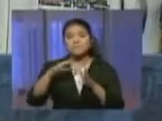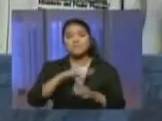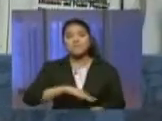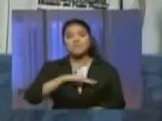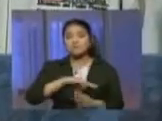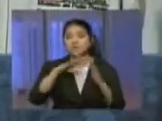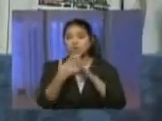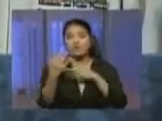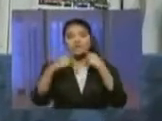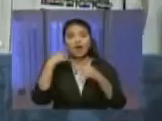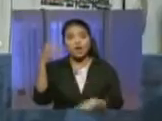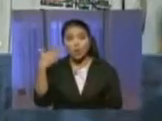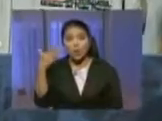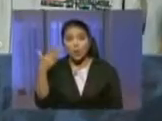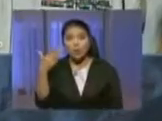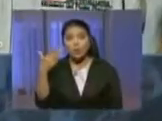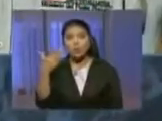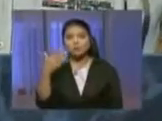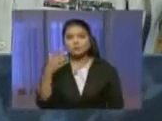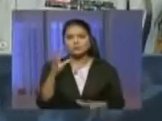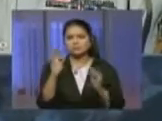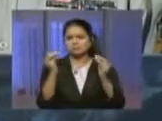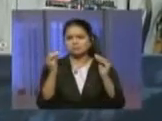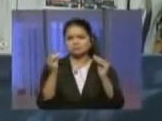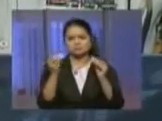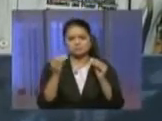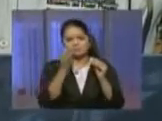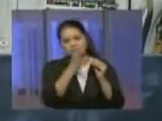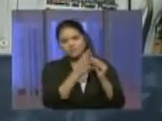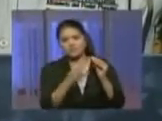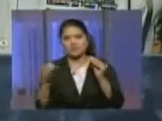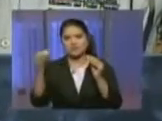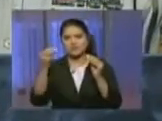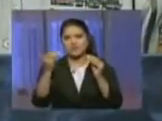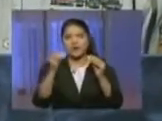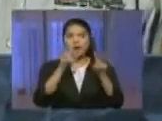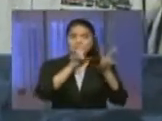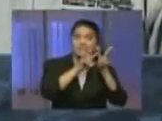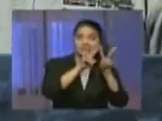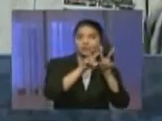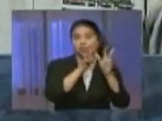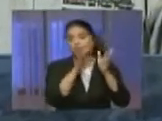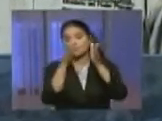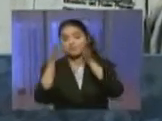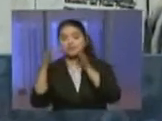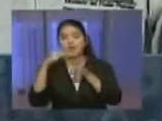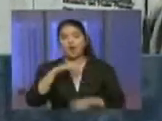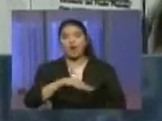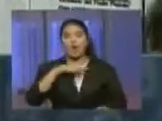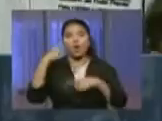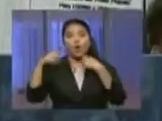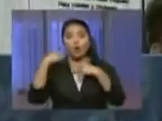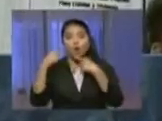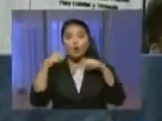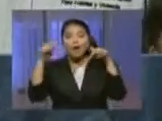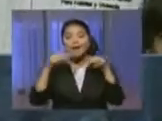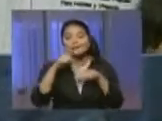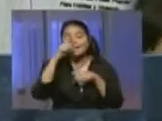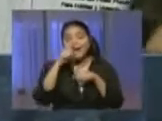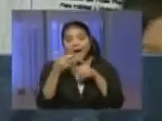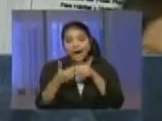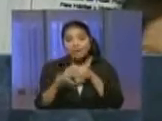tricolor hermana camesa de la gran misión vivienda Venezuela que este año